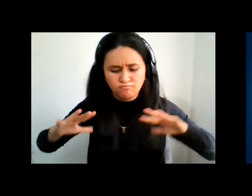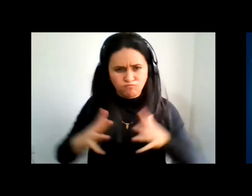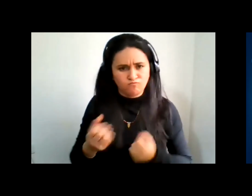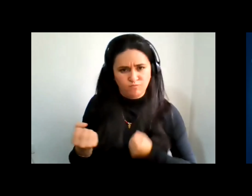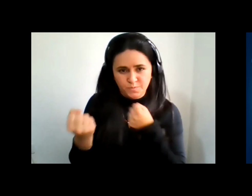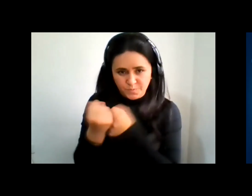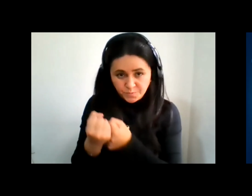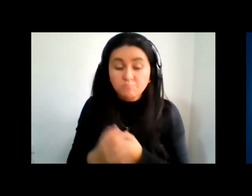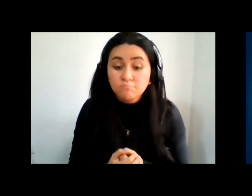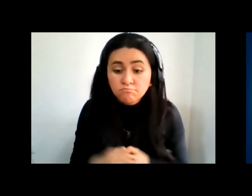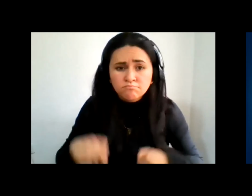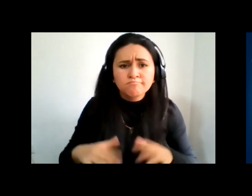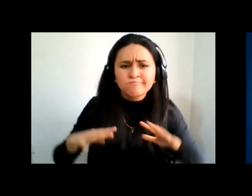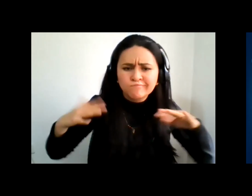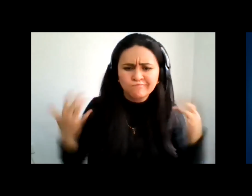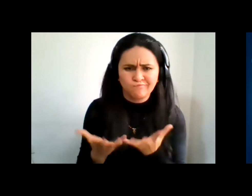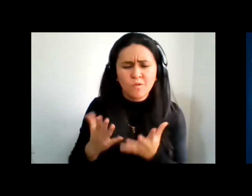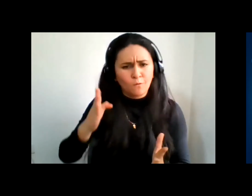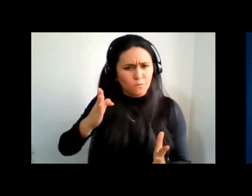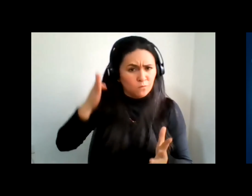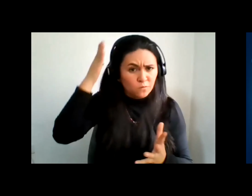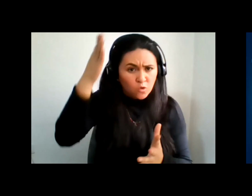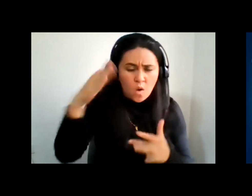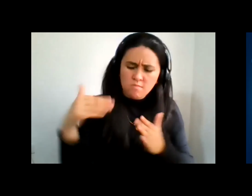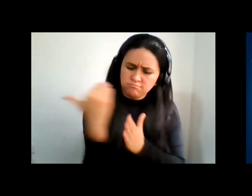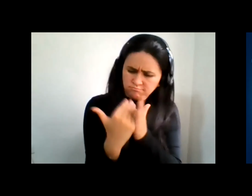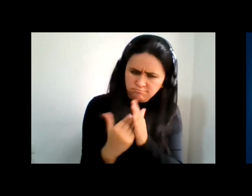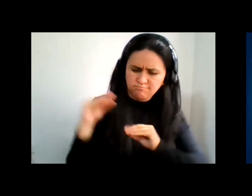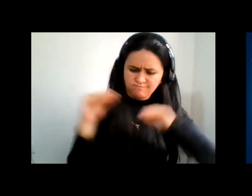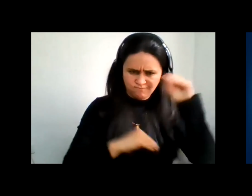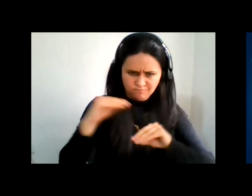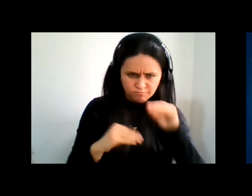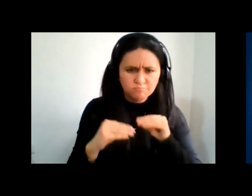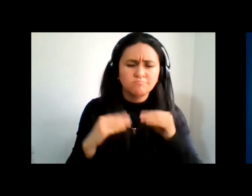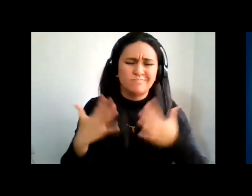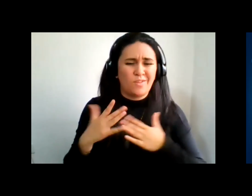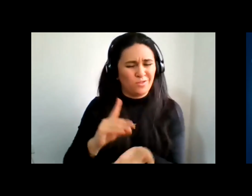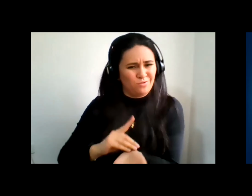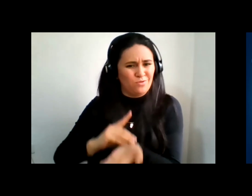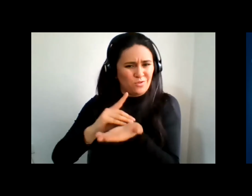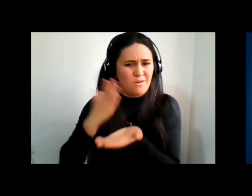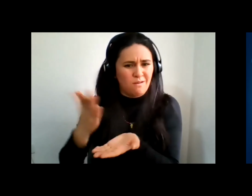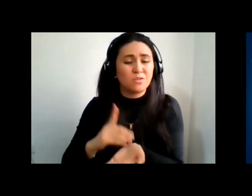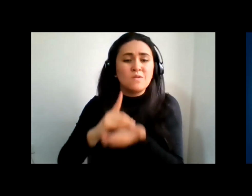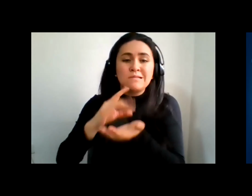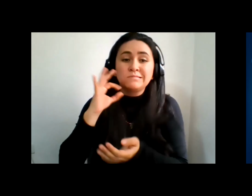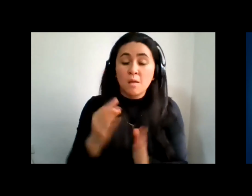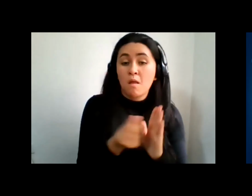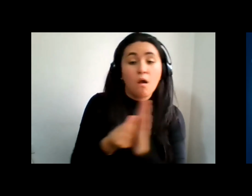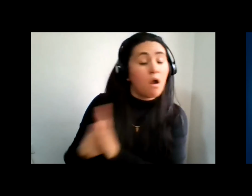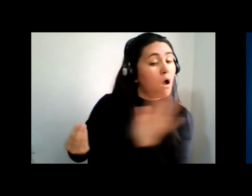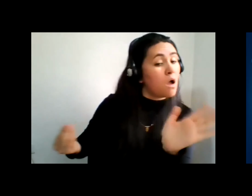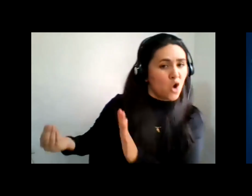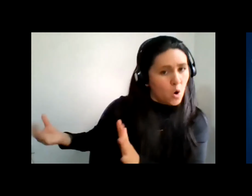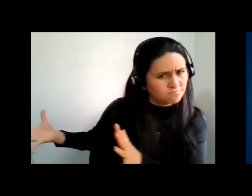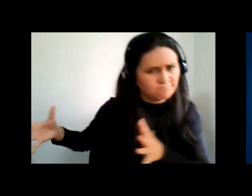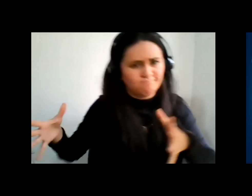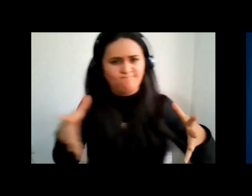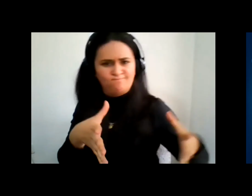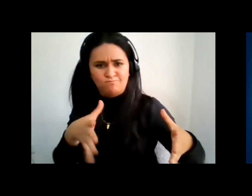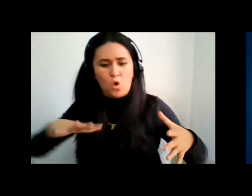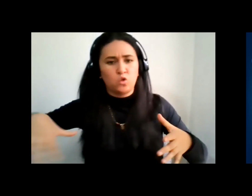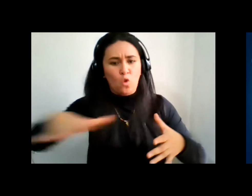este trabajo al futuro en esta agenda tan importante. La doctora Etienne siempre habla de la necesidad de no dejar a nadie atrás. Y si no vamos a dejar